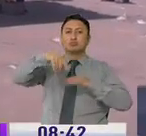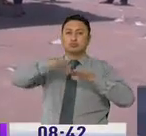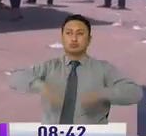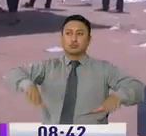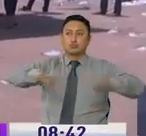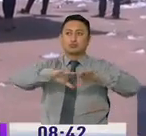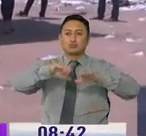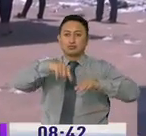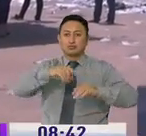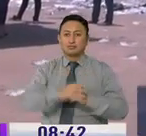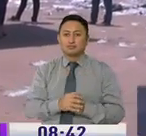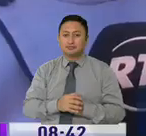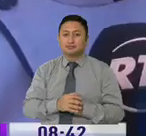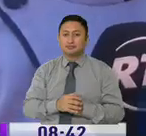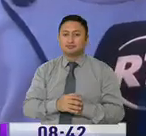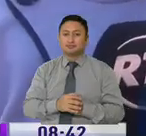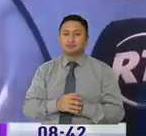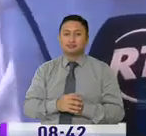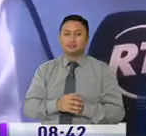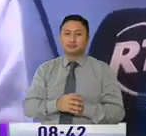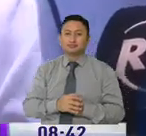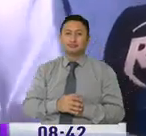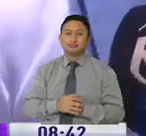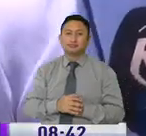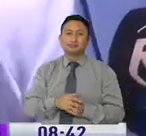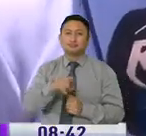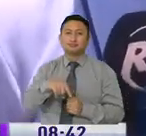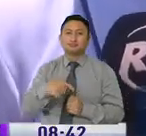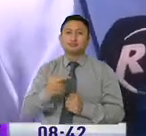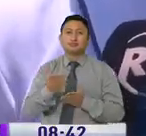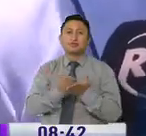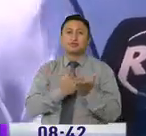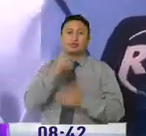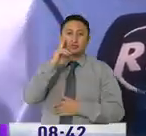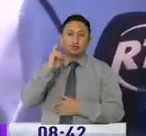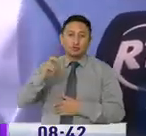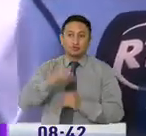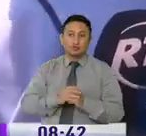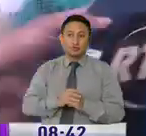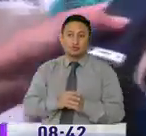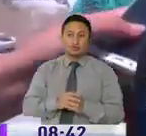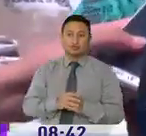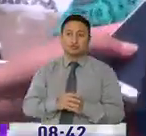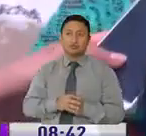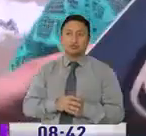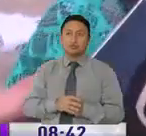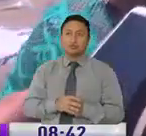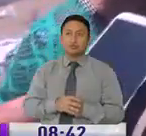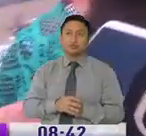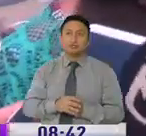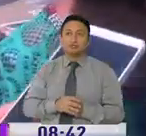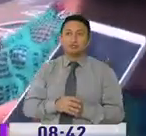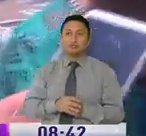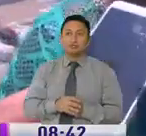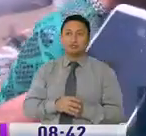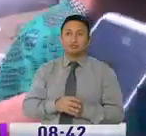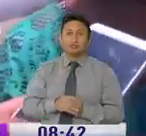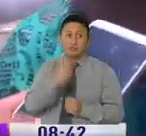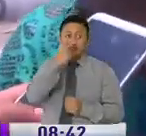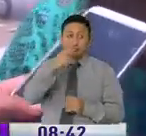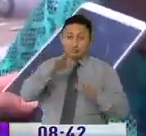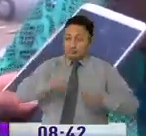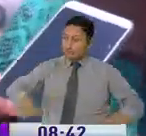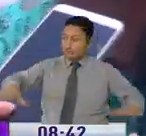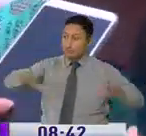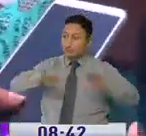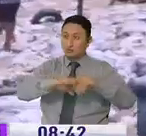en el perfil de la playa, lo que prestábamos los servicios de turista abajo, ¿no verdad? Desprotegido aquí, no ve todas estas partes de